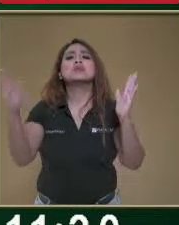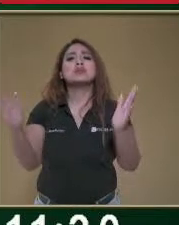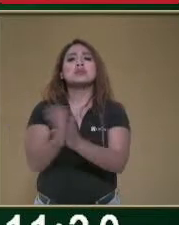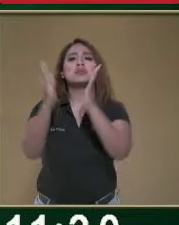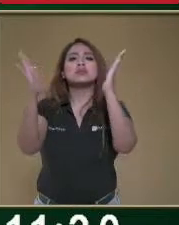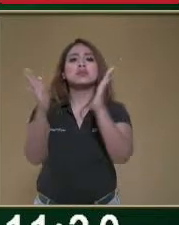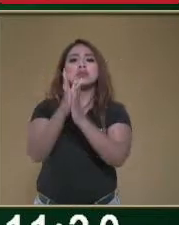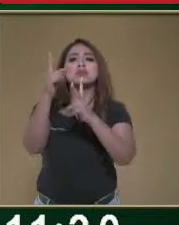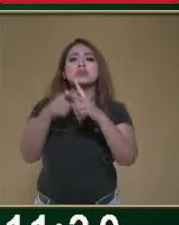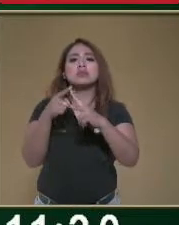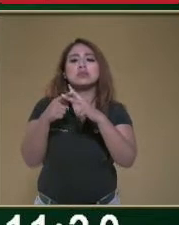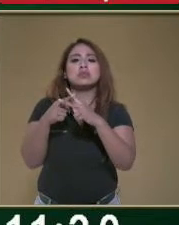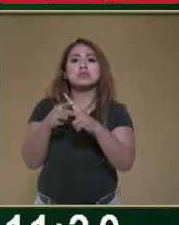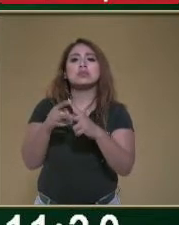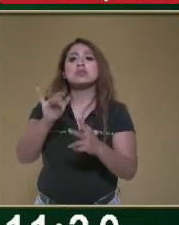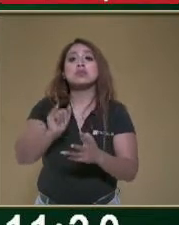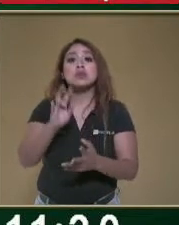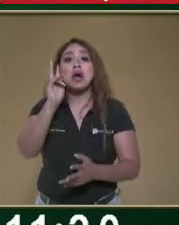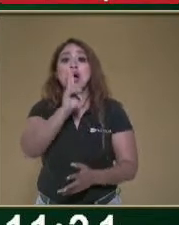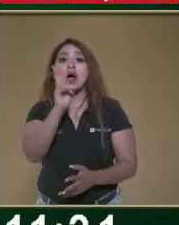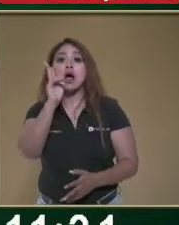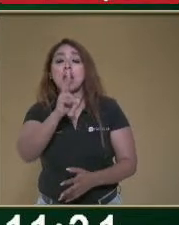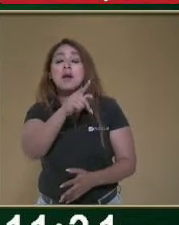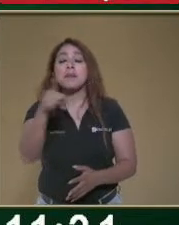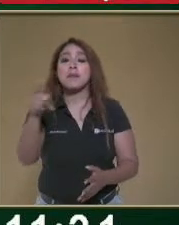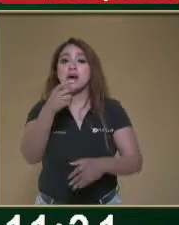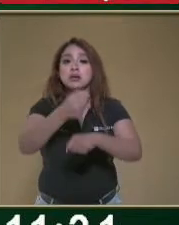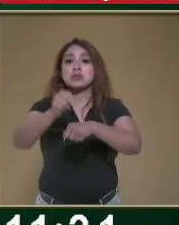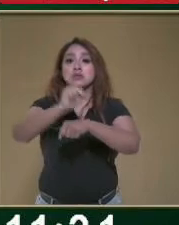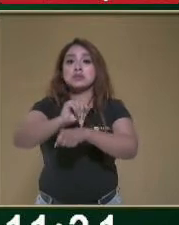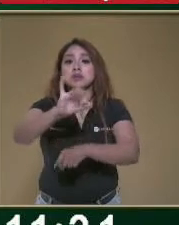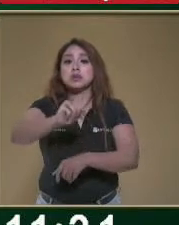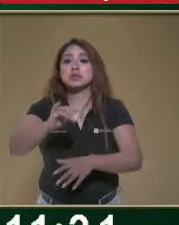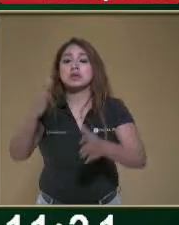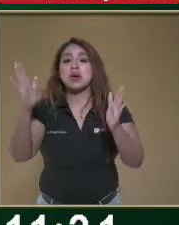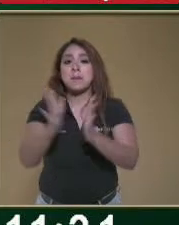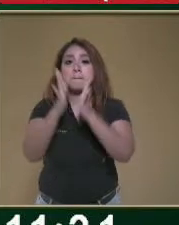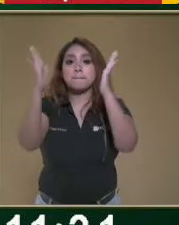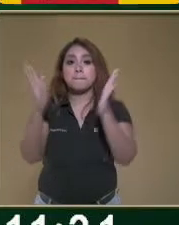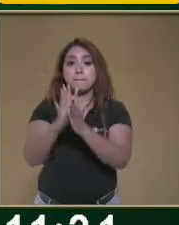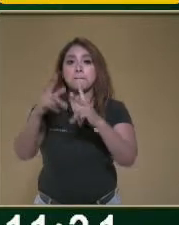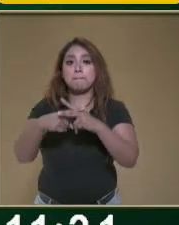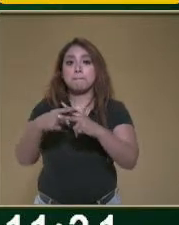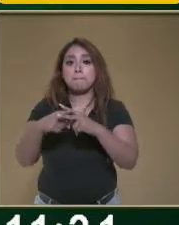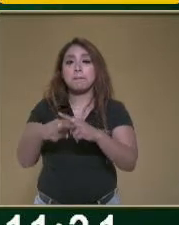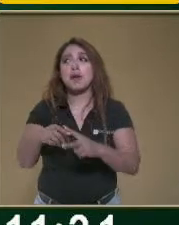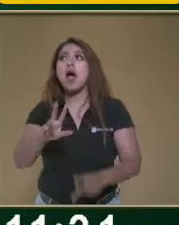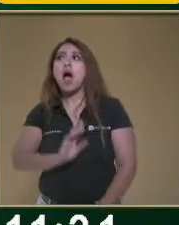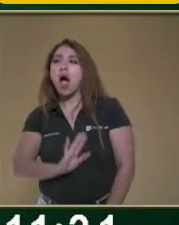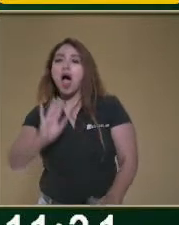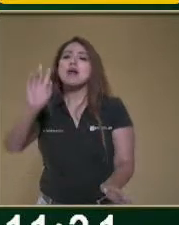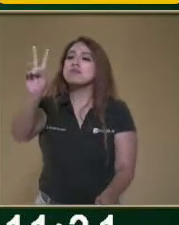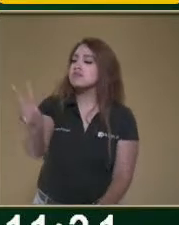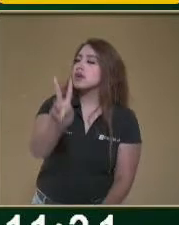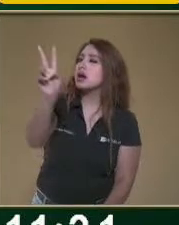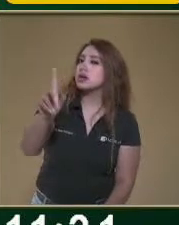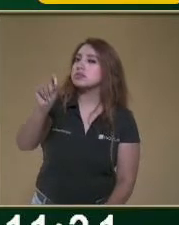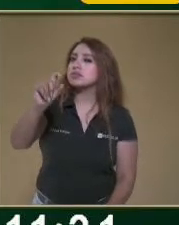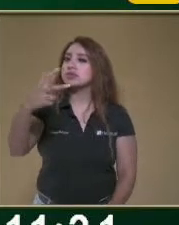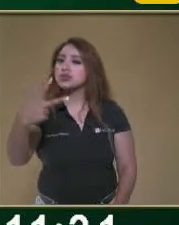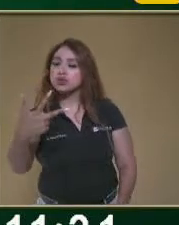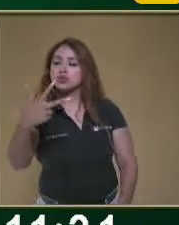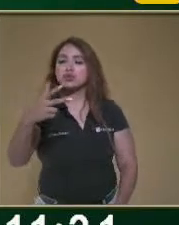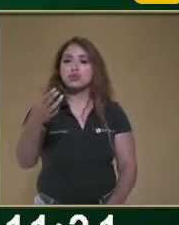matemáticas? Bueno, ahí viendo ese semanario, el concurso de matemáticas fue el viernes 28 de mayo.